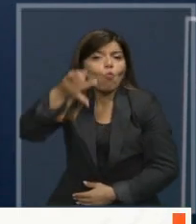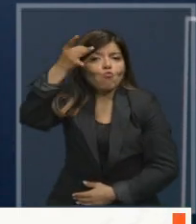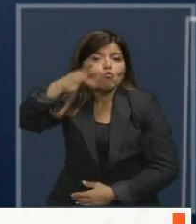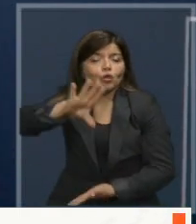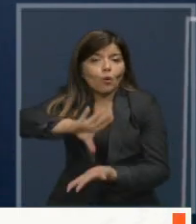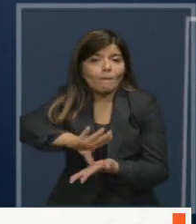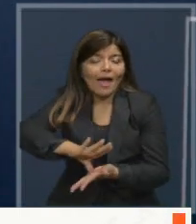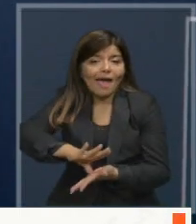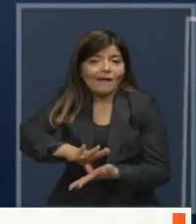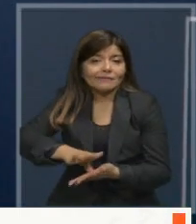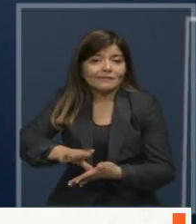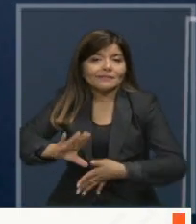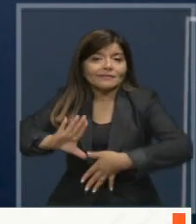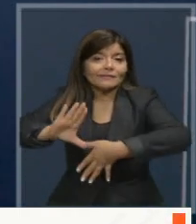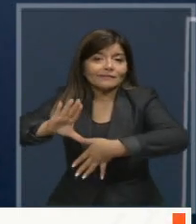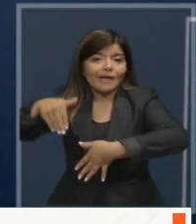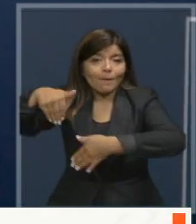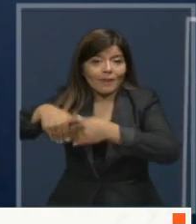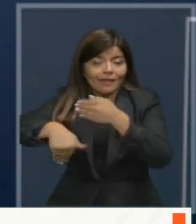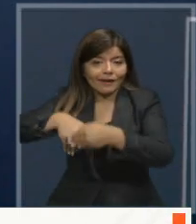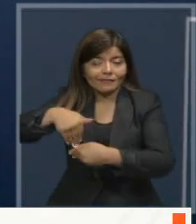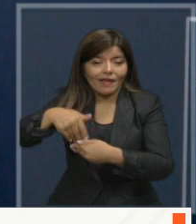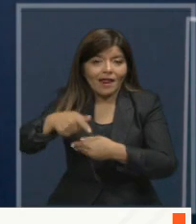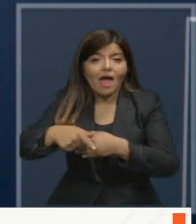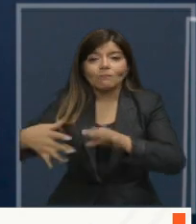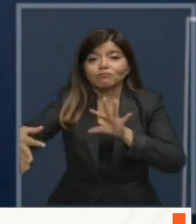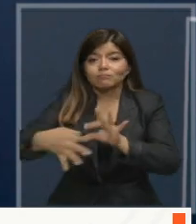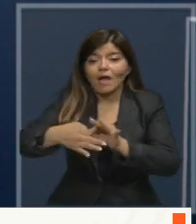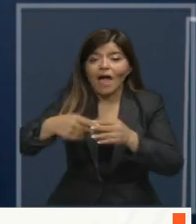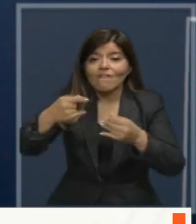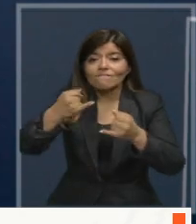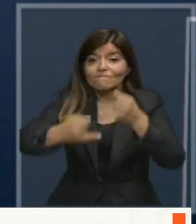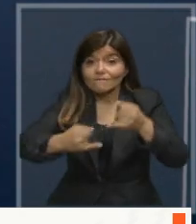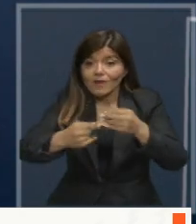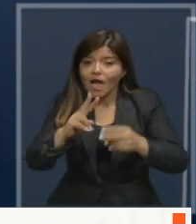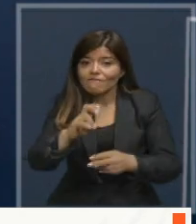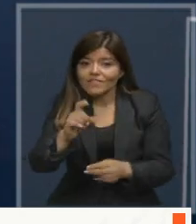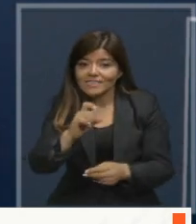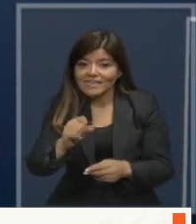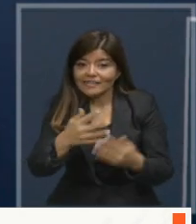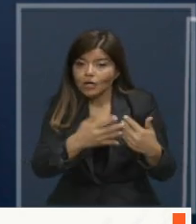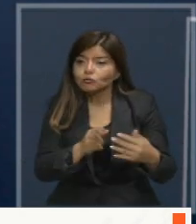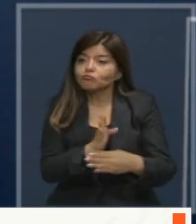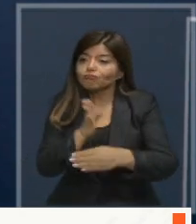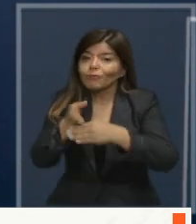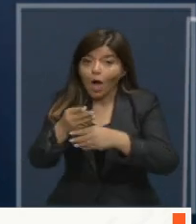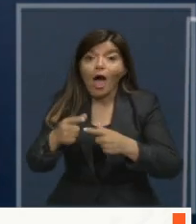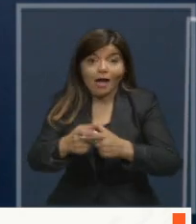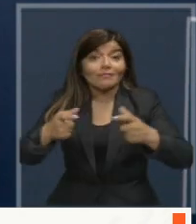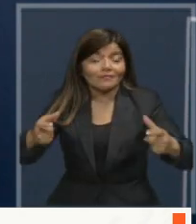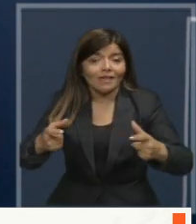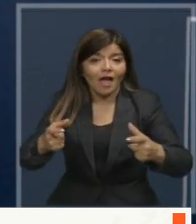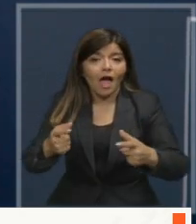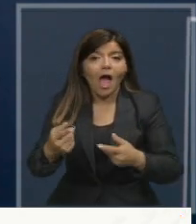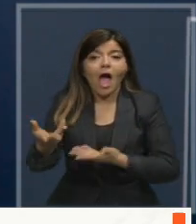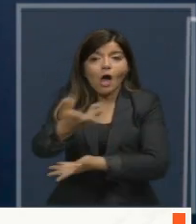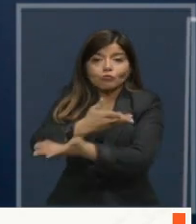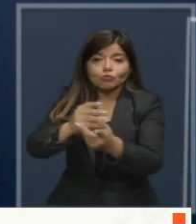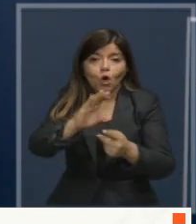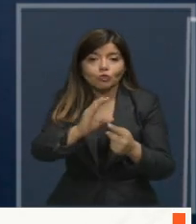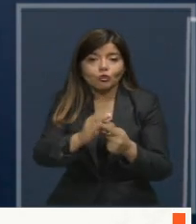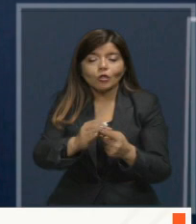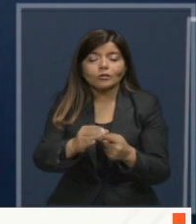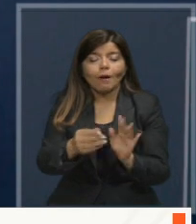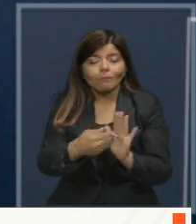integra el programa de exención de visa de Estados Unidos, lo que ha facilitado el intercambio cultural entre ambos países y demuestra la